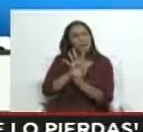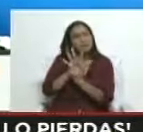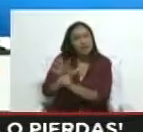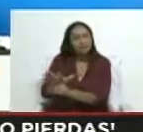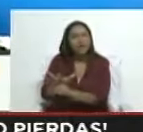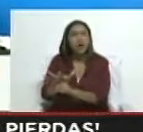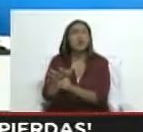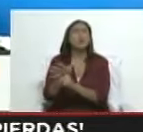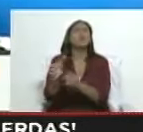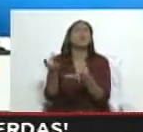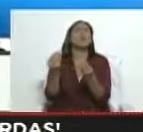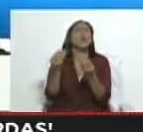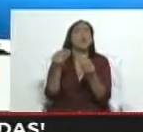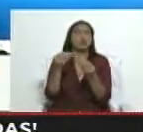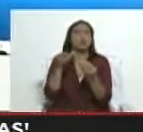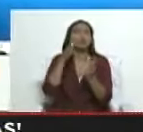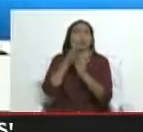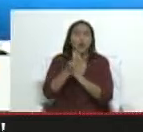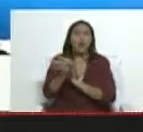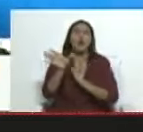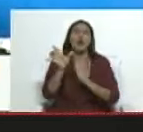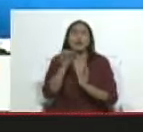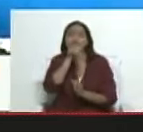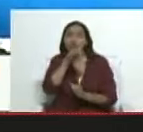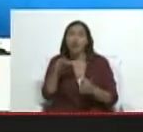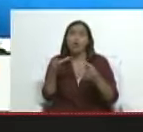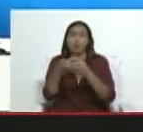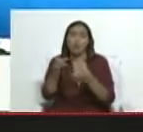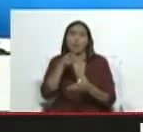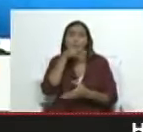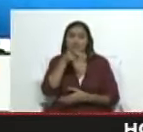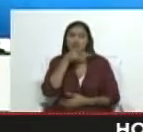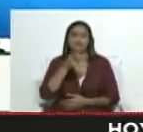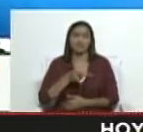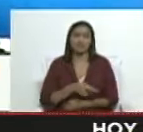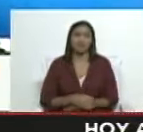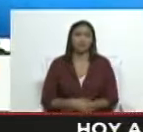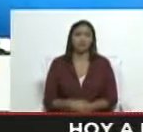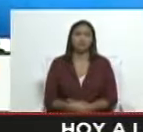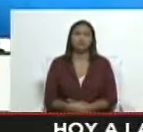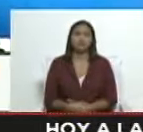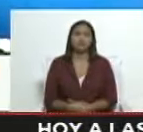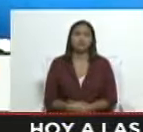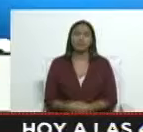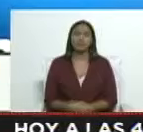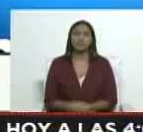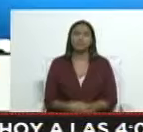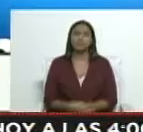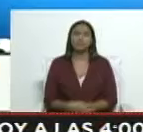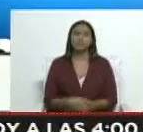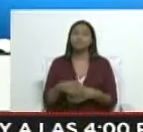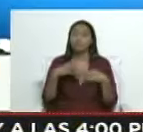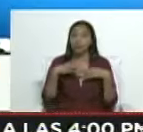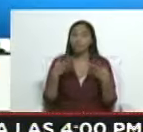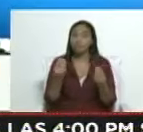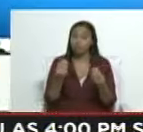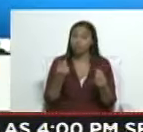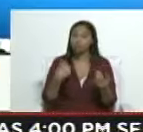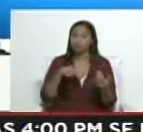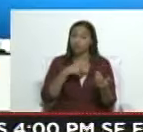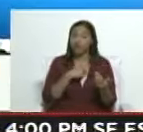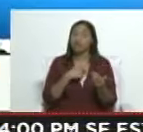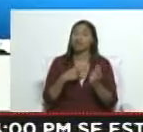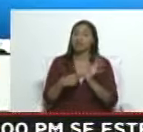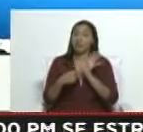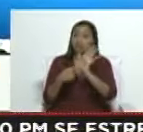no hubo? No nos pueden venir a nosotros a tildar, porque aquí hay demostración de coraje y